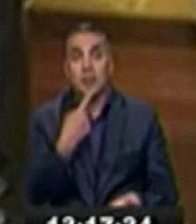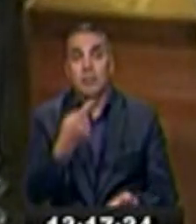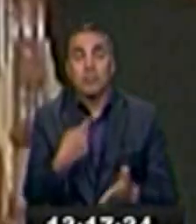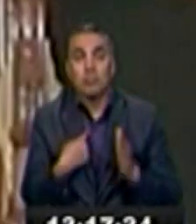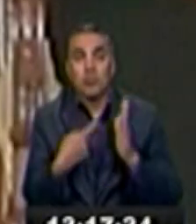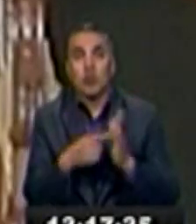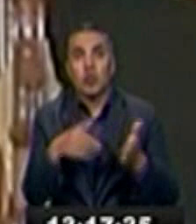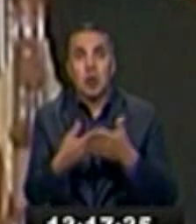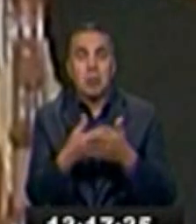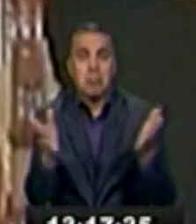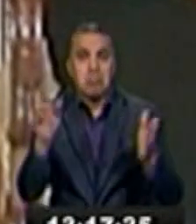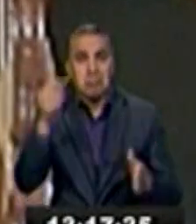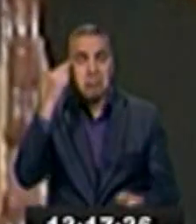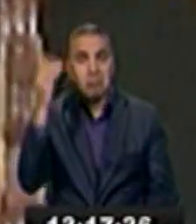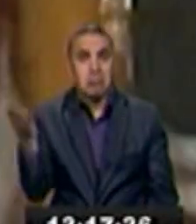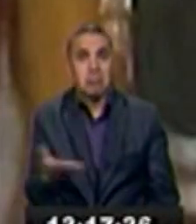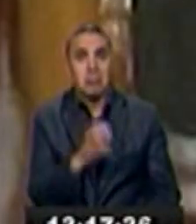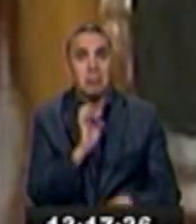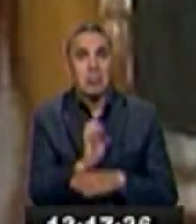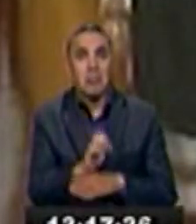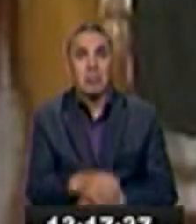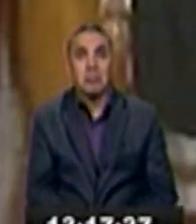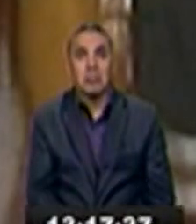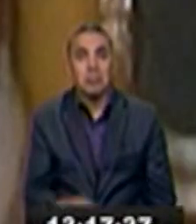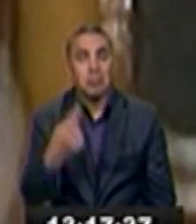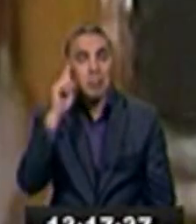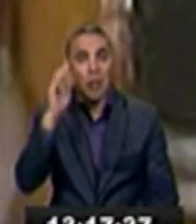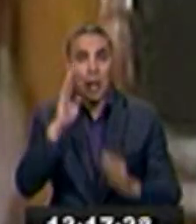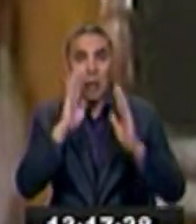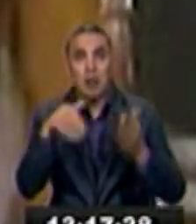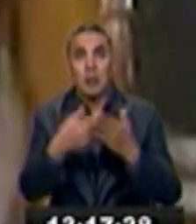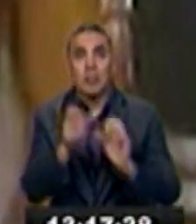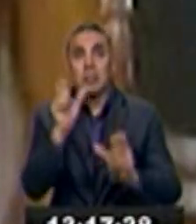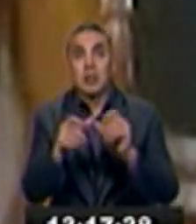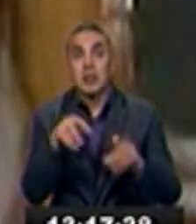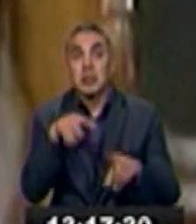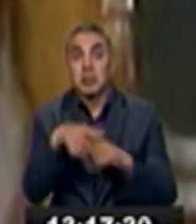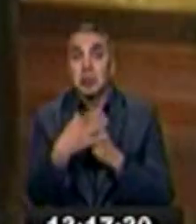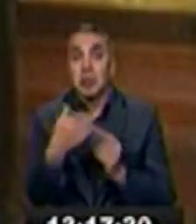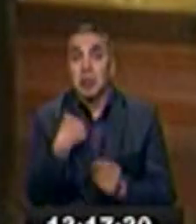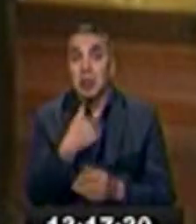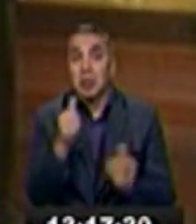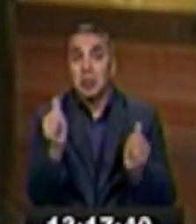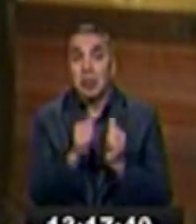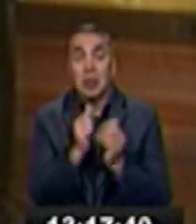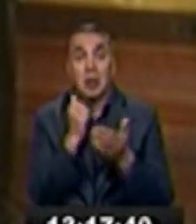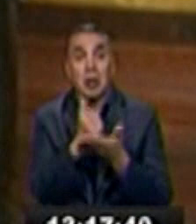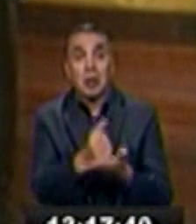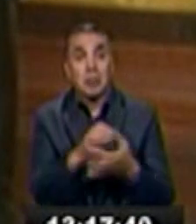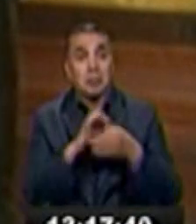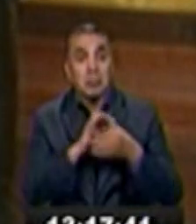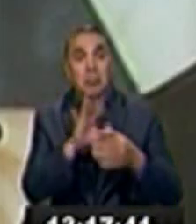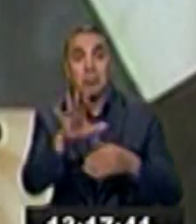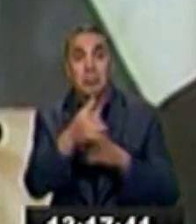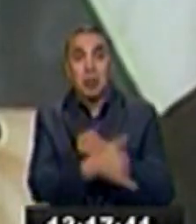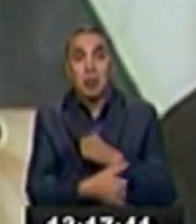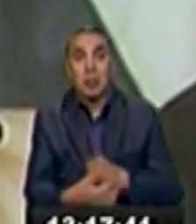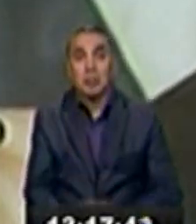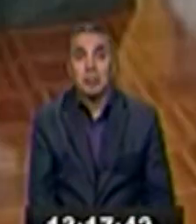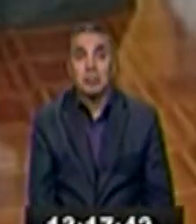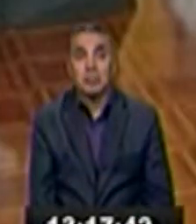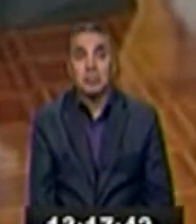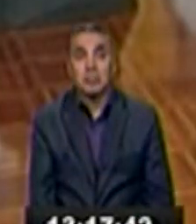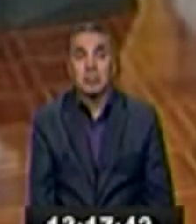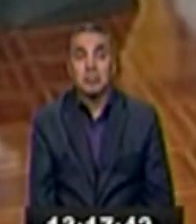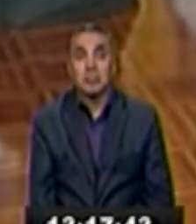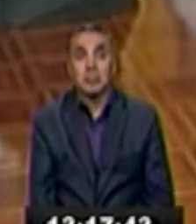la predisposición que el gobierno de Ecuador tiene para atender todos los asuntos que tengan que ver con cooperación con esos países. Posterior a